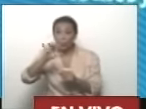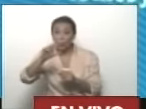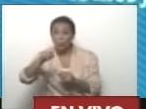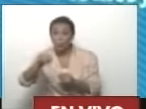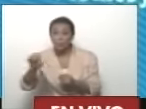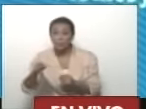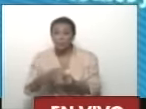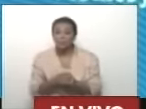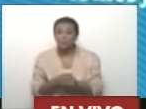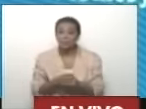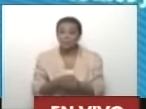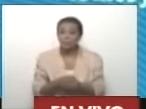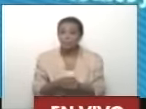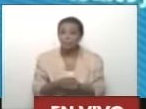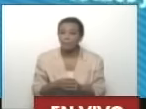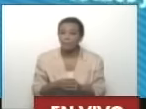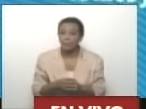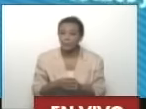va.